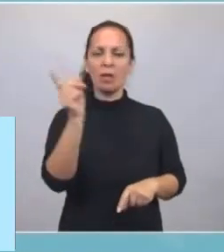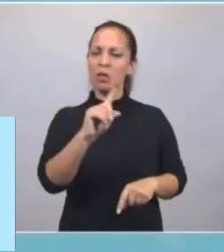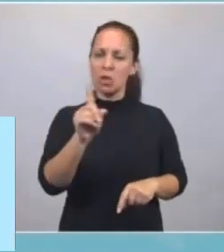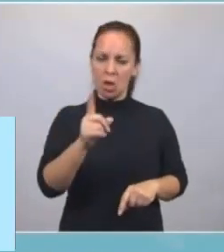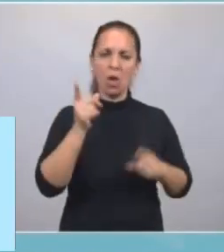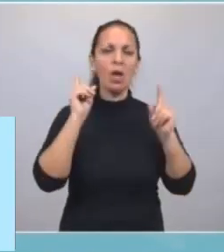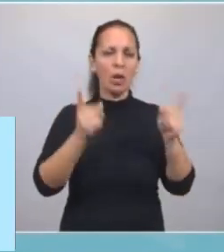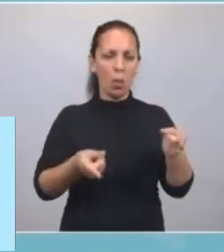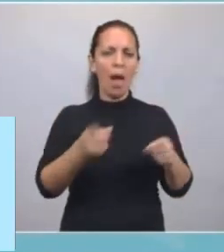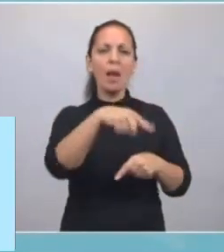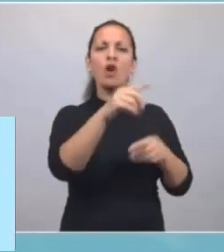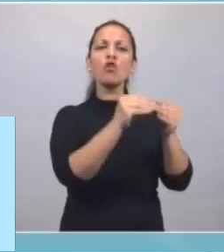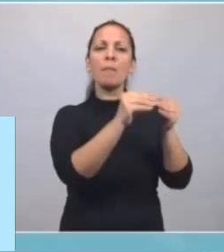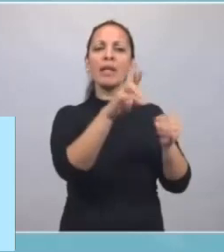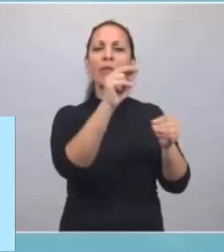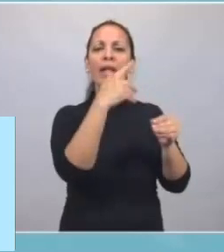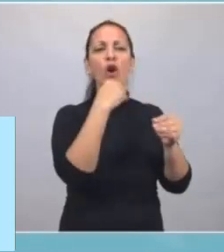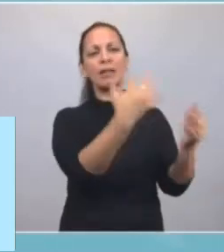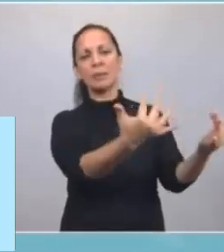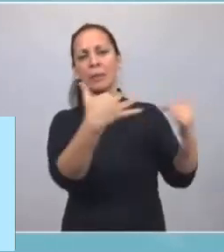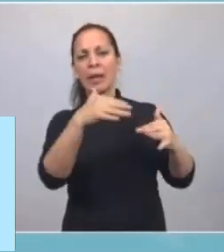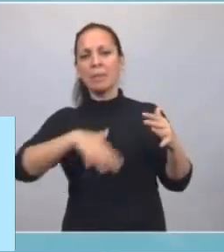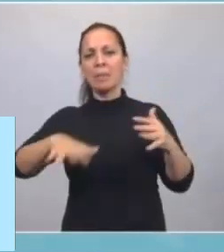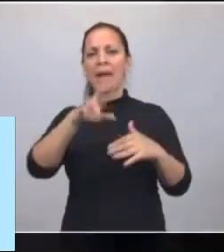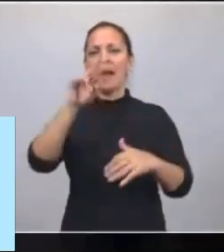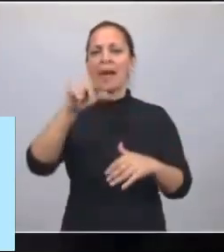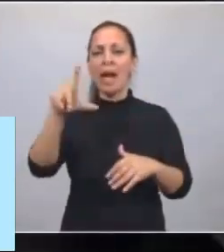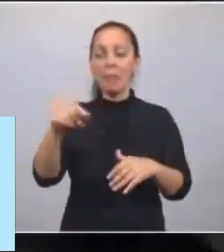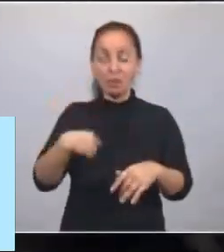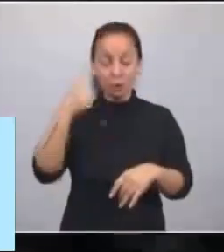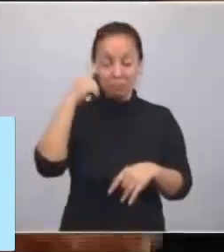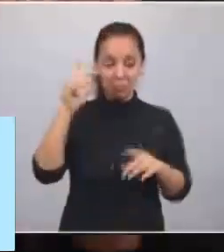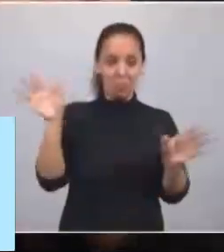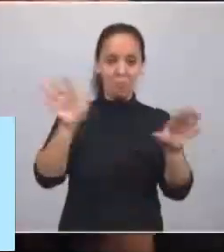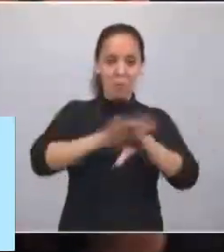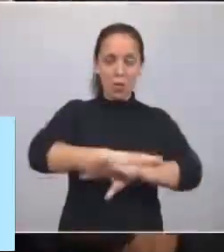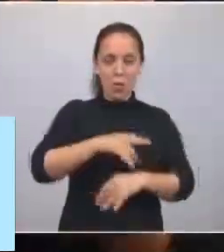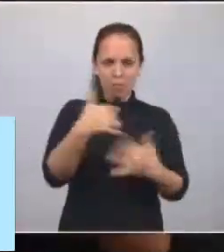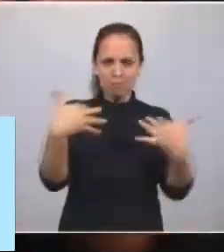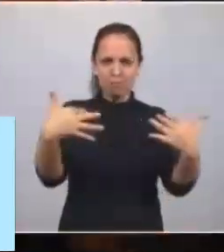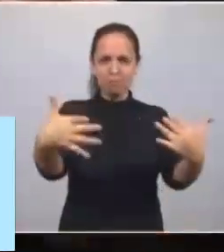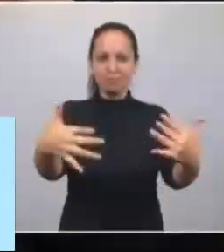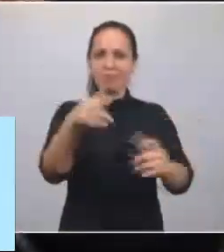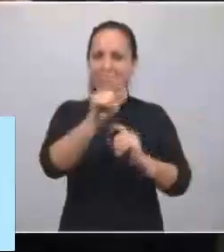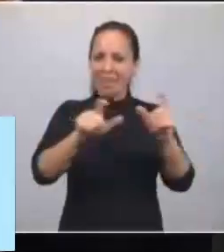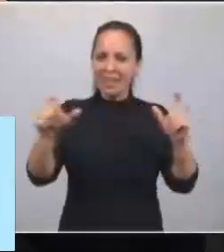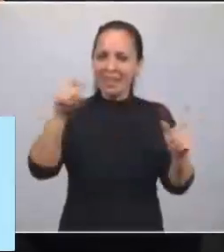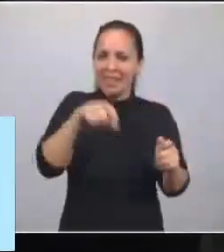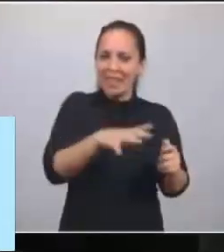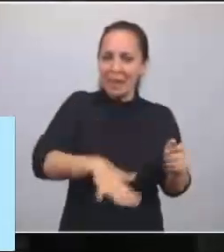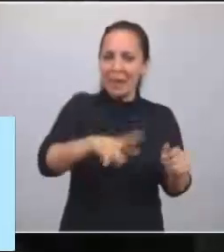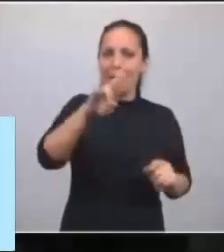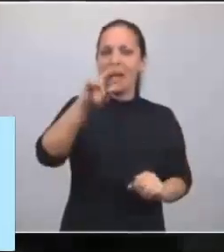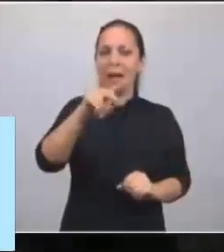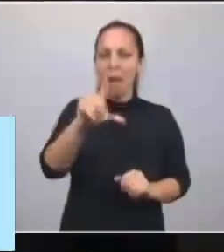van a acompañar en ramallo y vamos a estar en ramallo hoy no sabía que esperaba acá toda esta gente el pueblo de ramallo